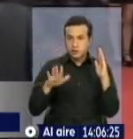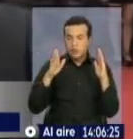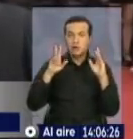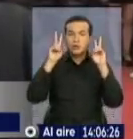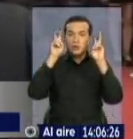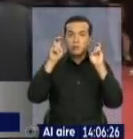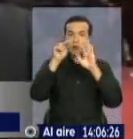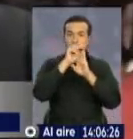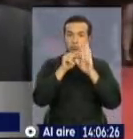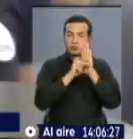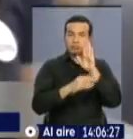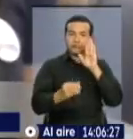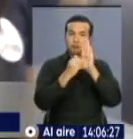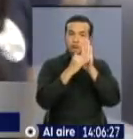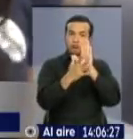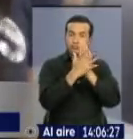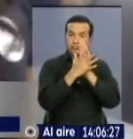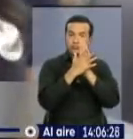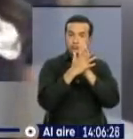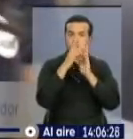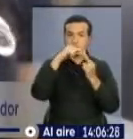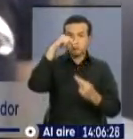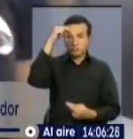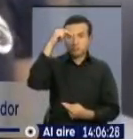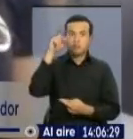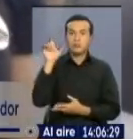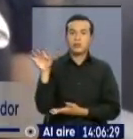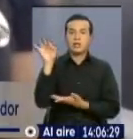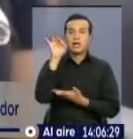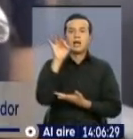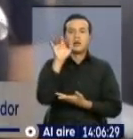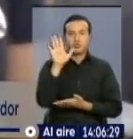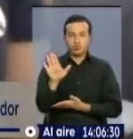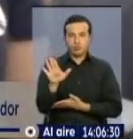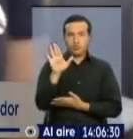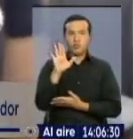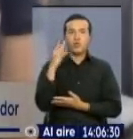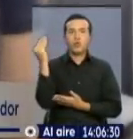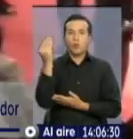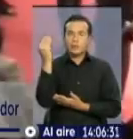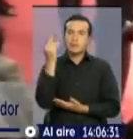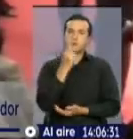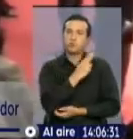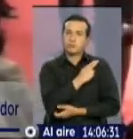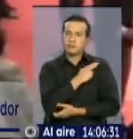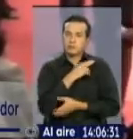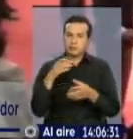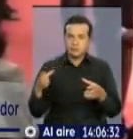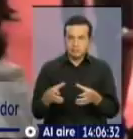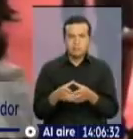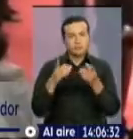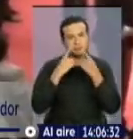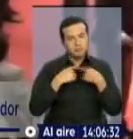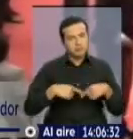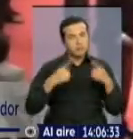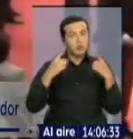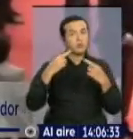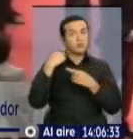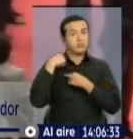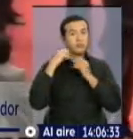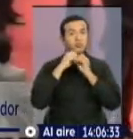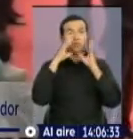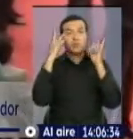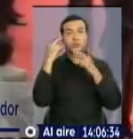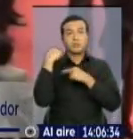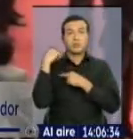marcos normativos para la región. Ana Pazmiño es la vocera del grupo de parlamentarios politécnicos. Reconoce que es una gran responsabilidad